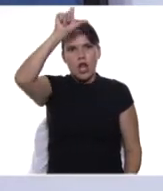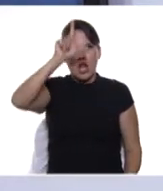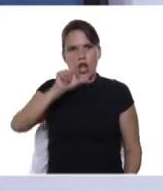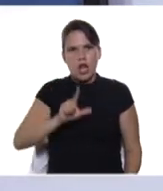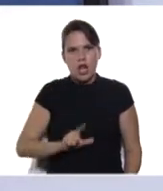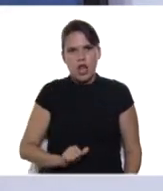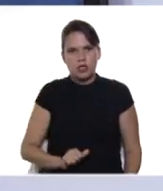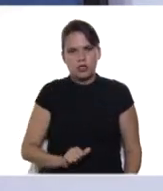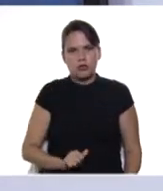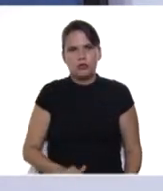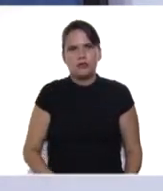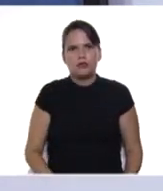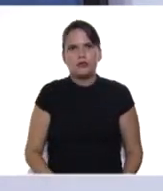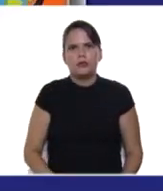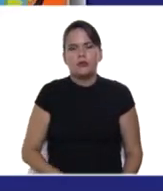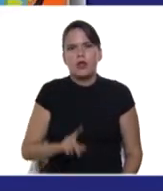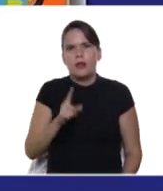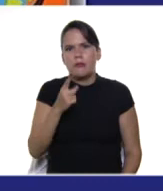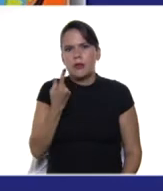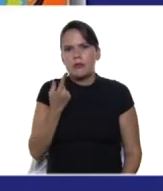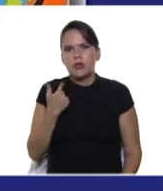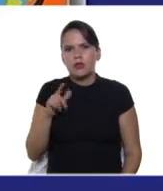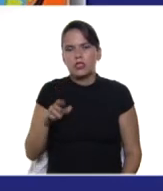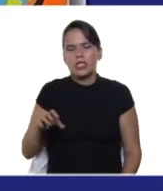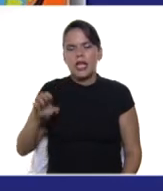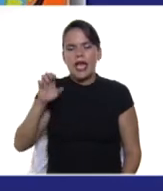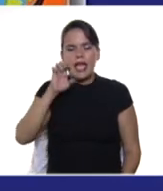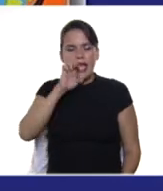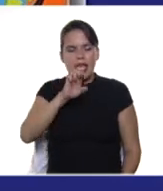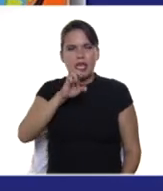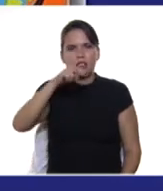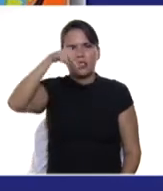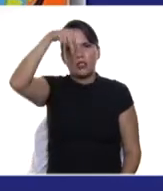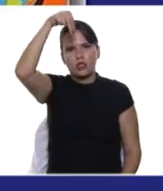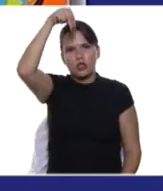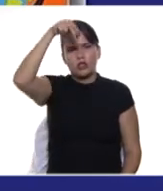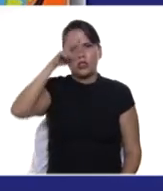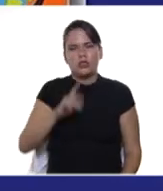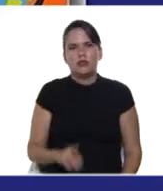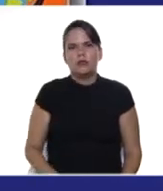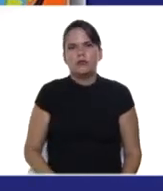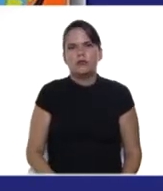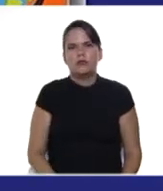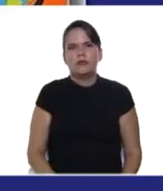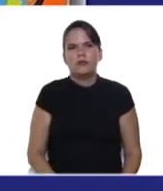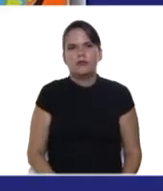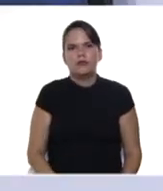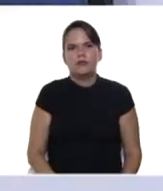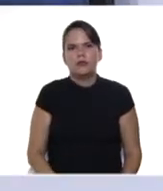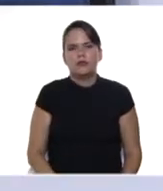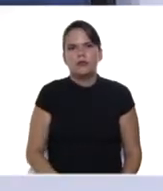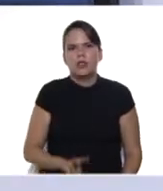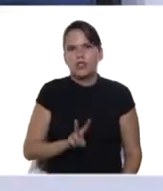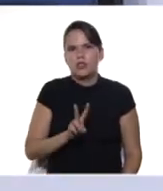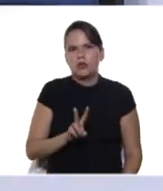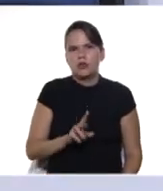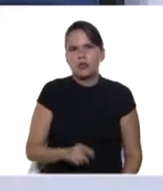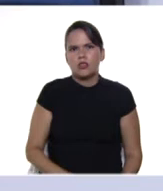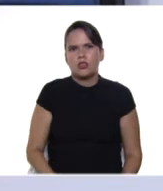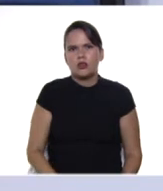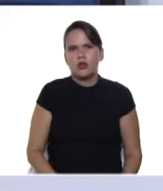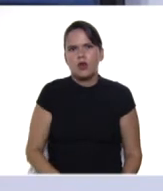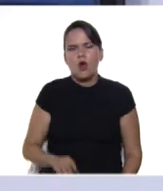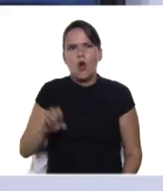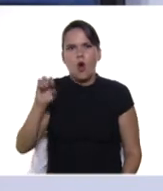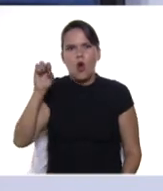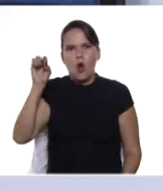cuadrante sería la coordenada este-norte. El segundo cuadrante sería la